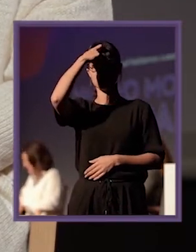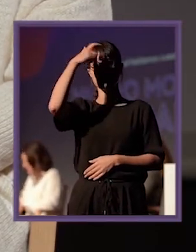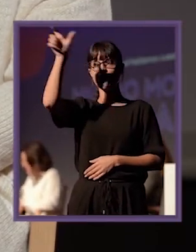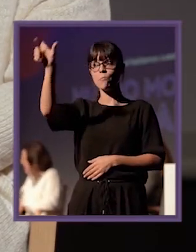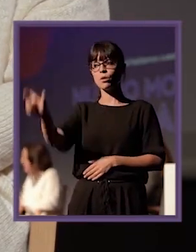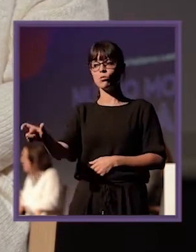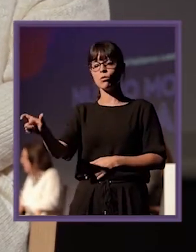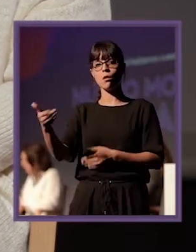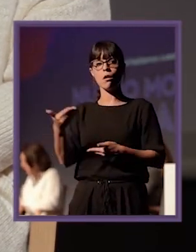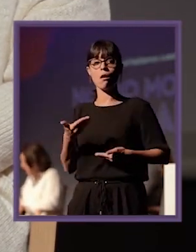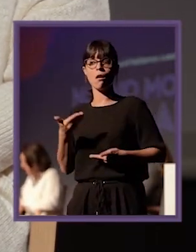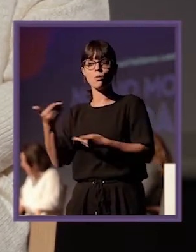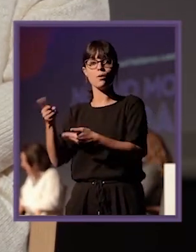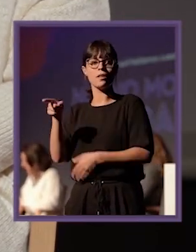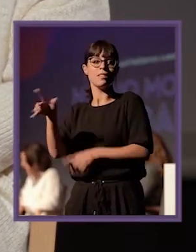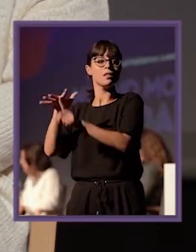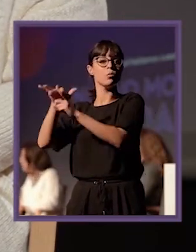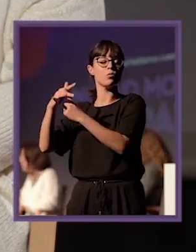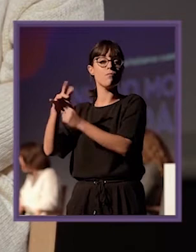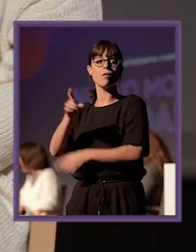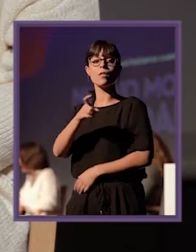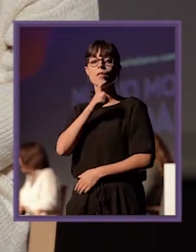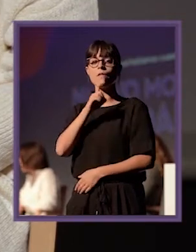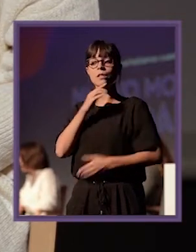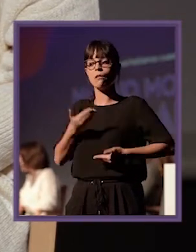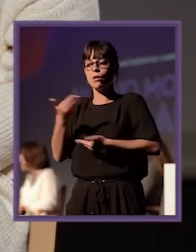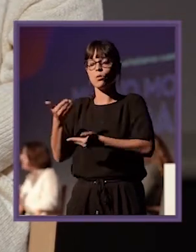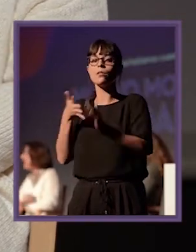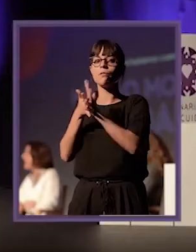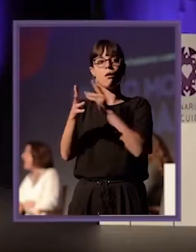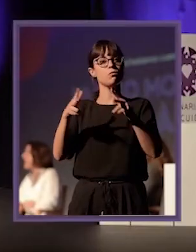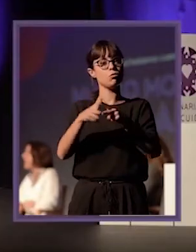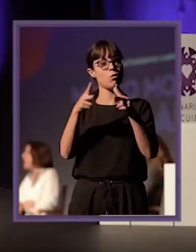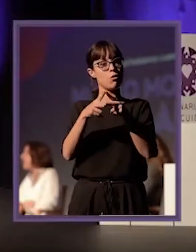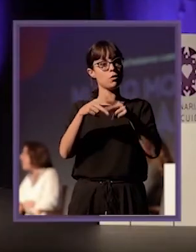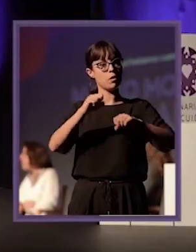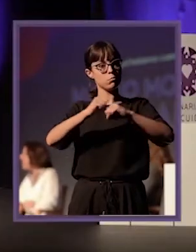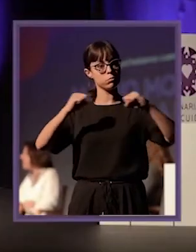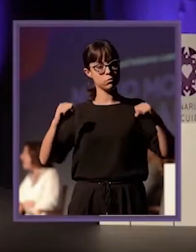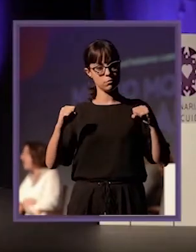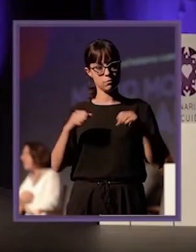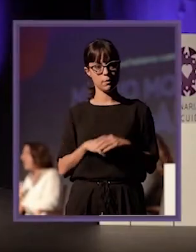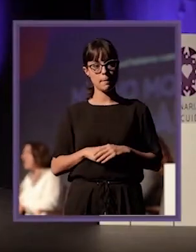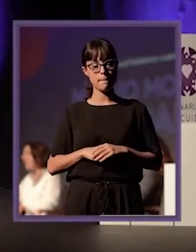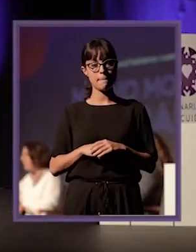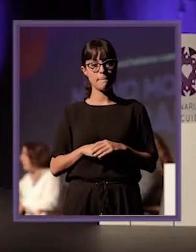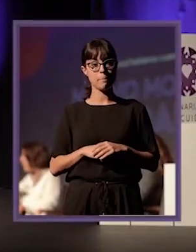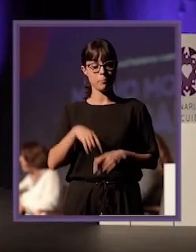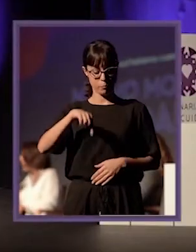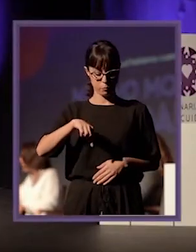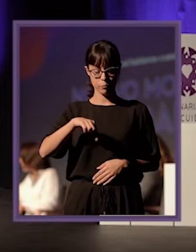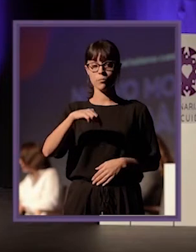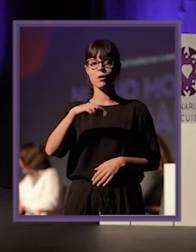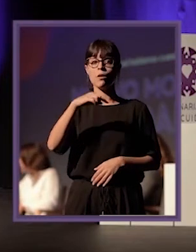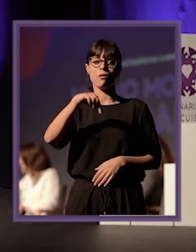la travesía de la dificultad es el punto de partida de la civilización. Y yo hoy represento a ese grupo